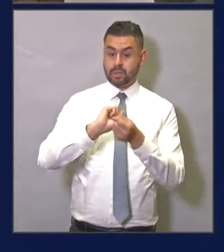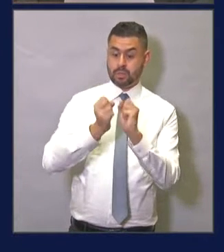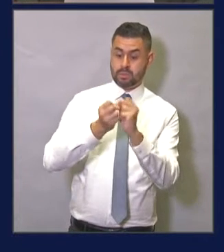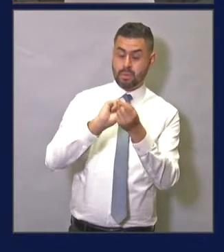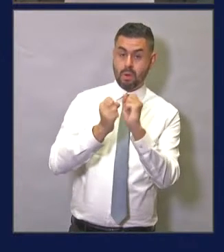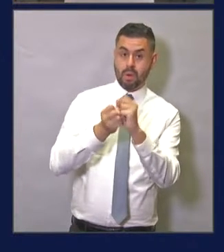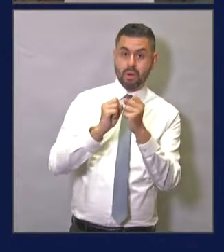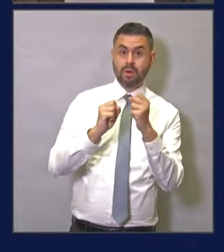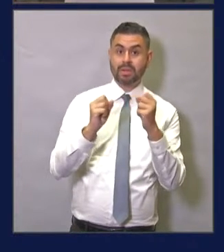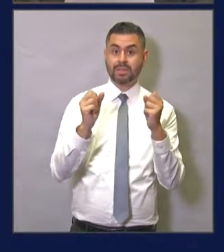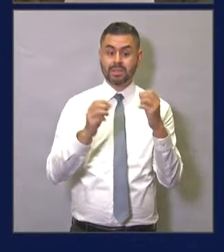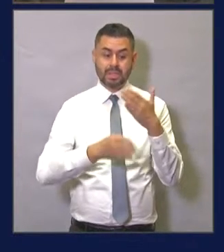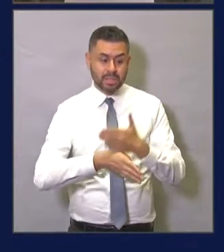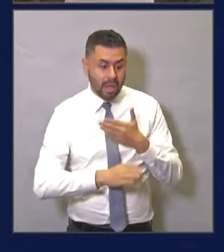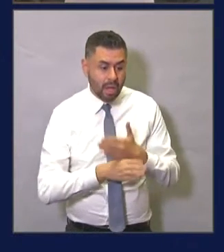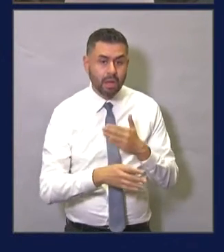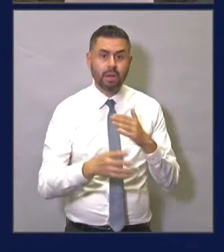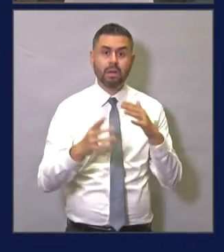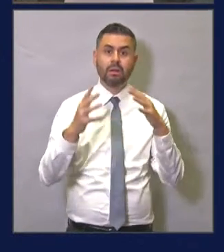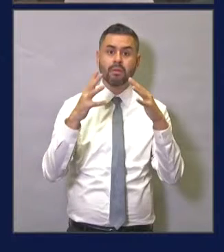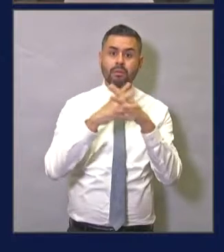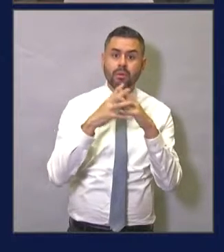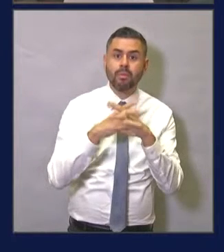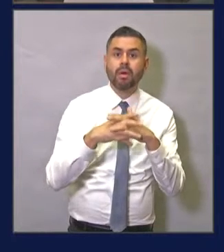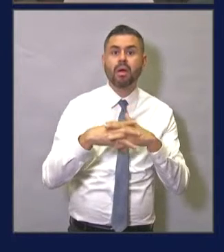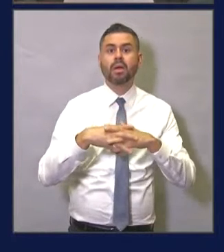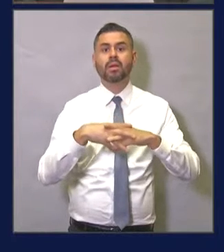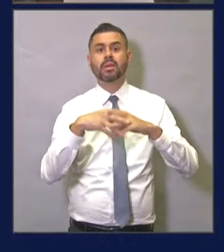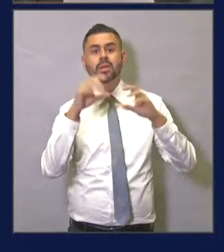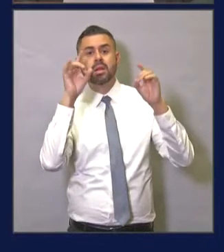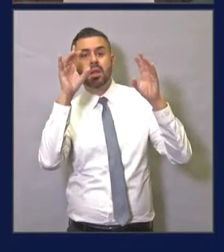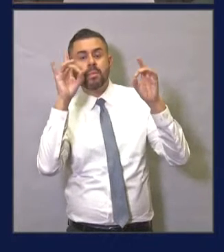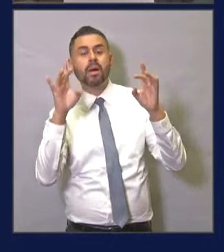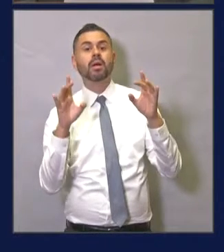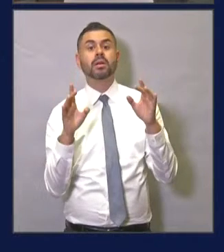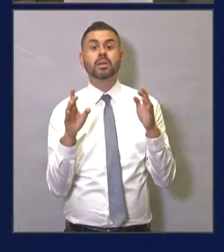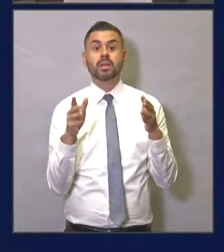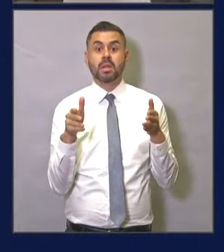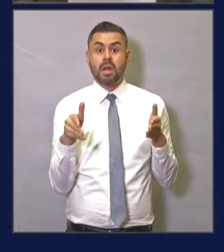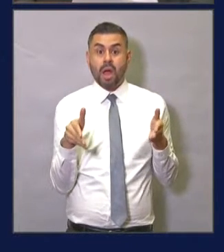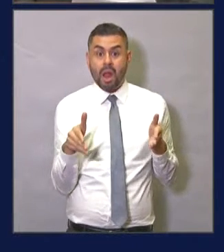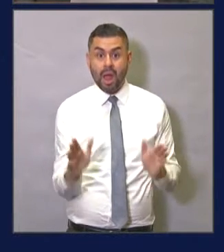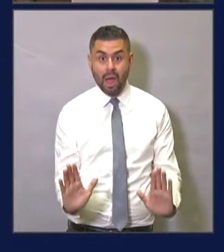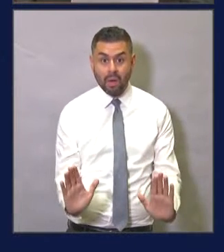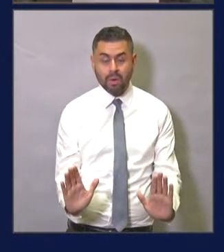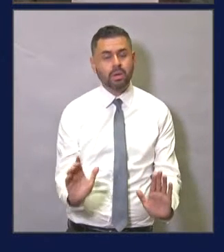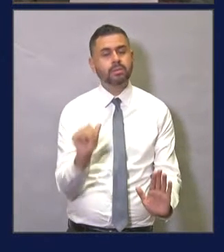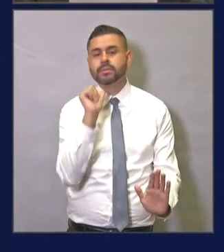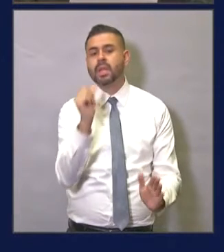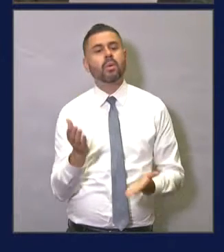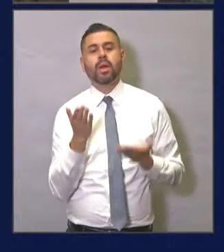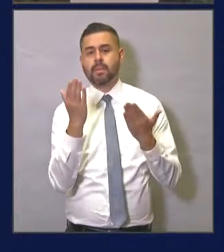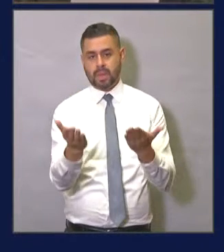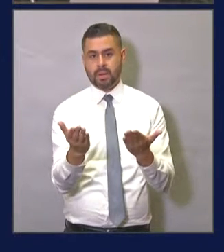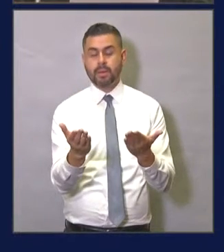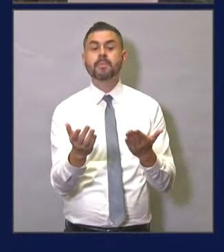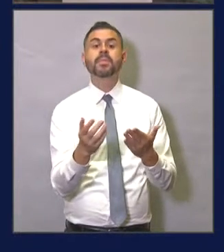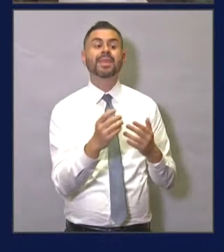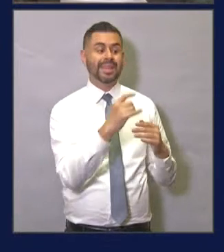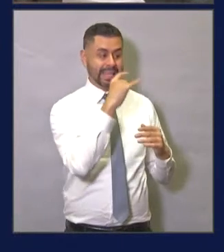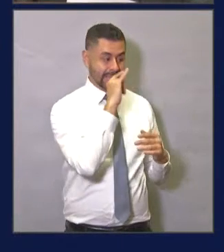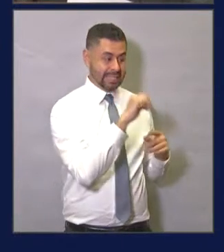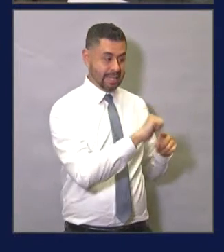físico y desarrollo de habilidades para los miembros del equipo durante la orden. A la vez recomendamos que se